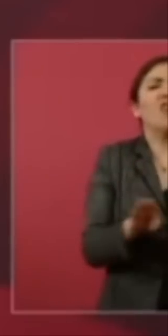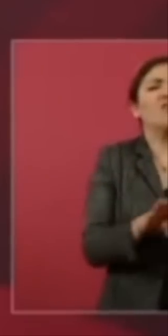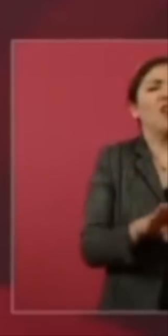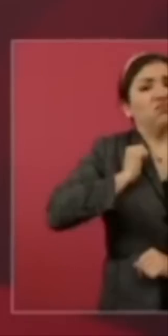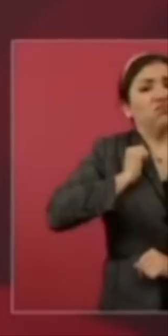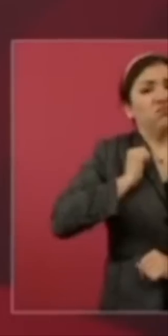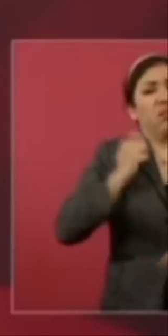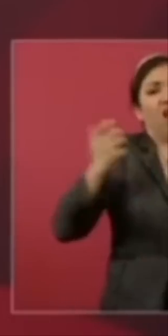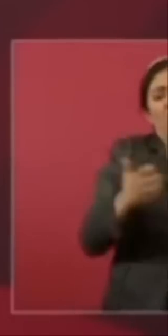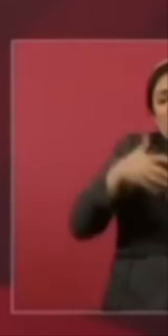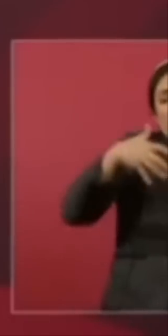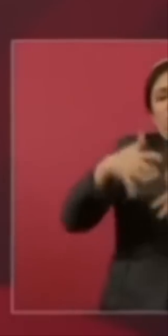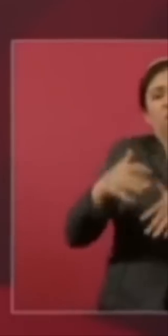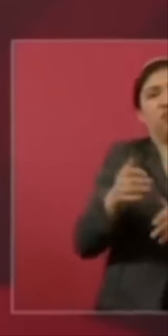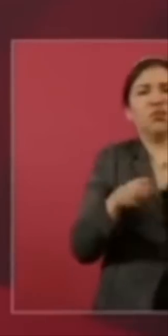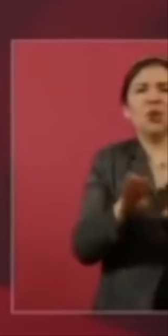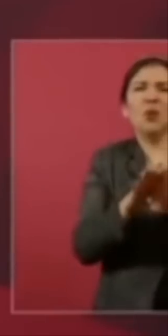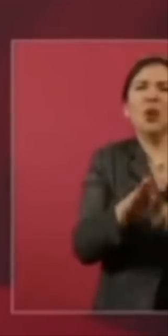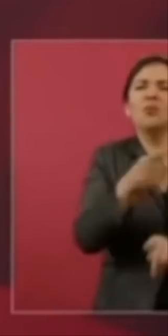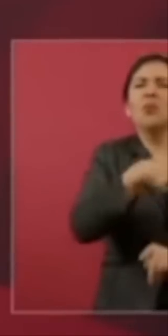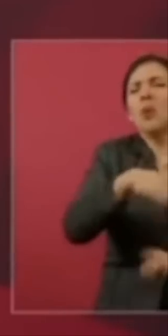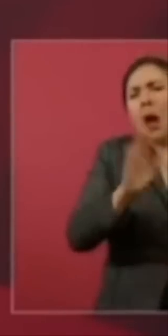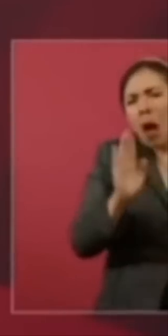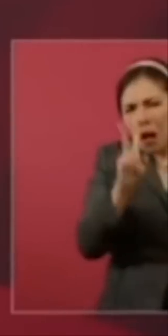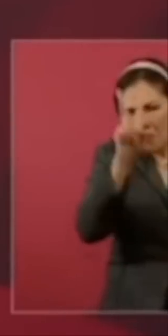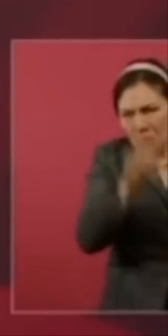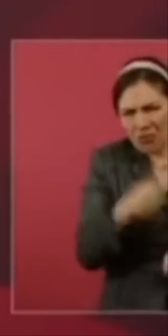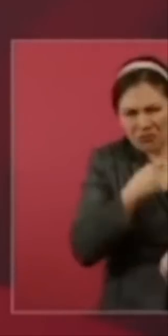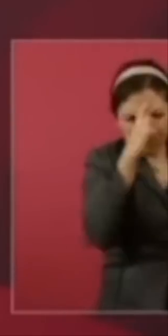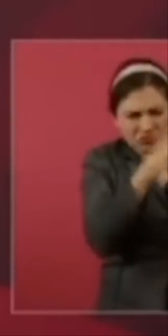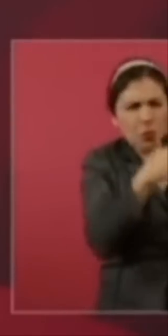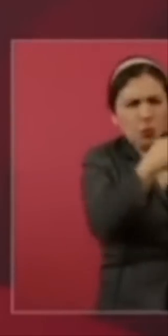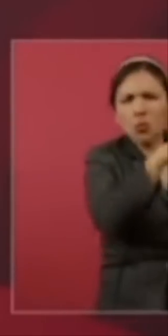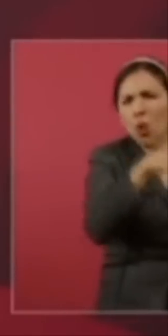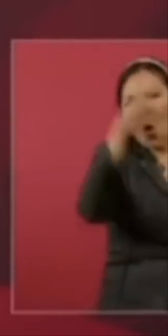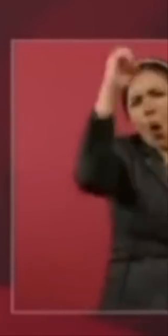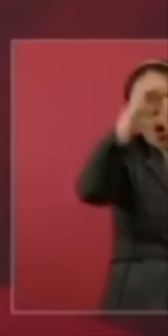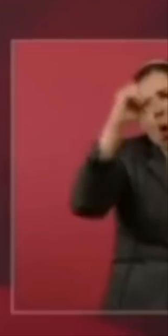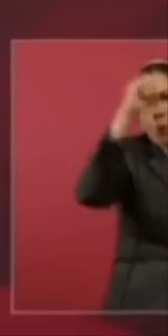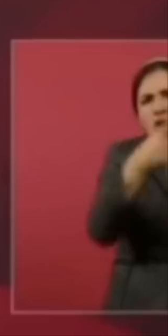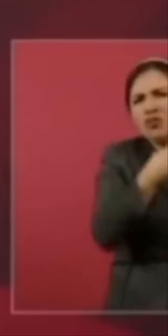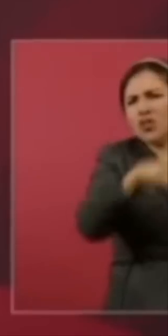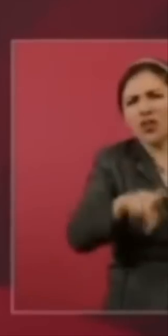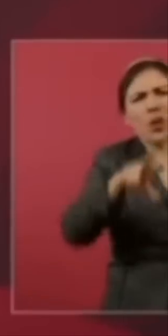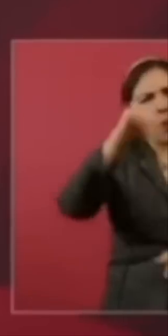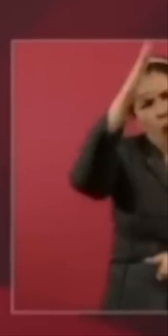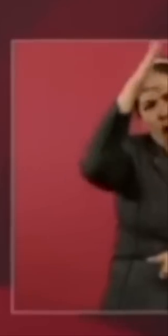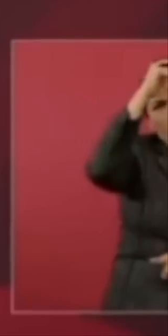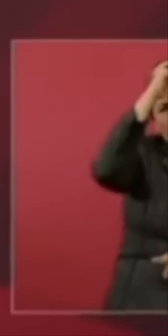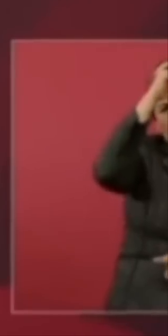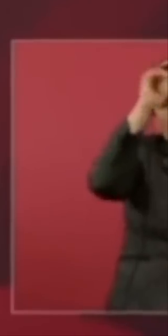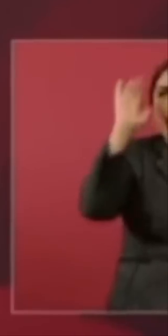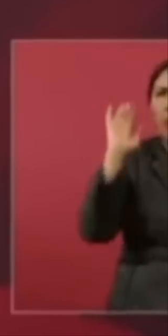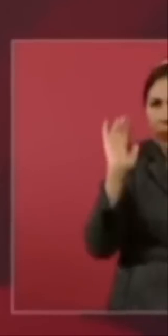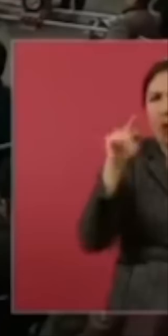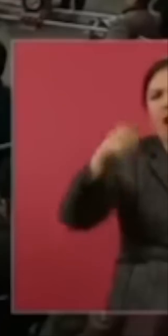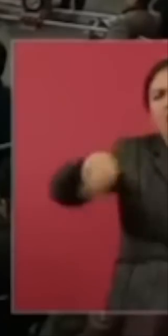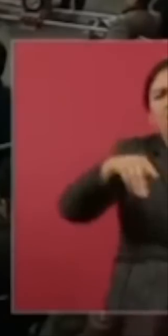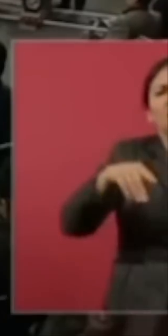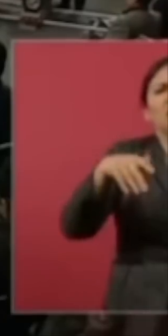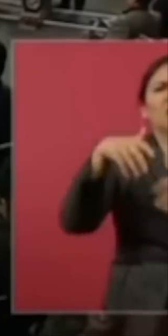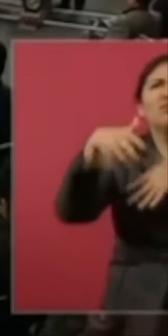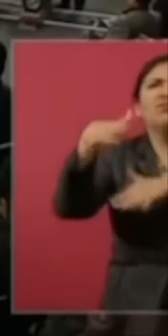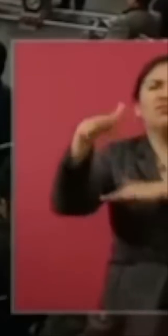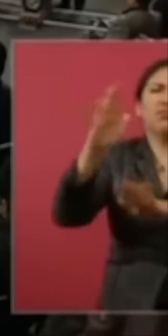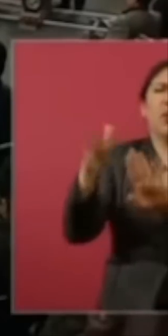prepotencia, porque pueden no estar de acuerdo con los que están manifestándose enfrente